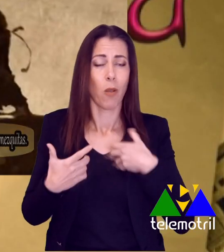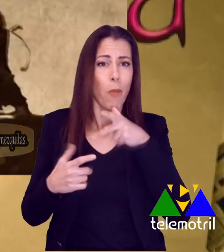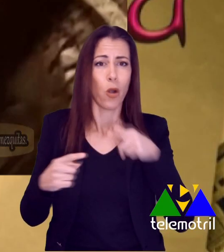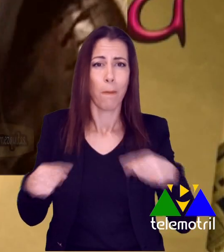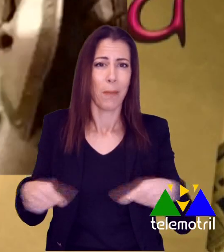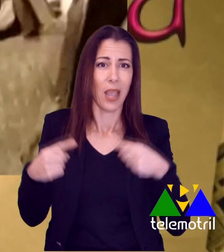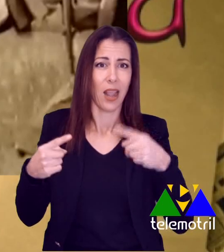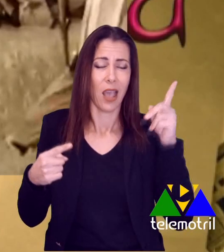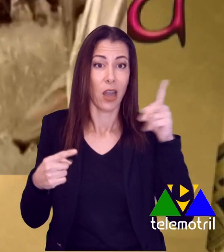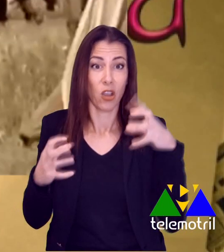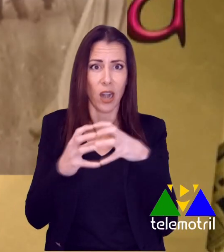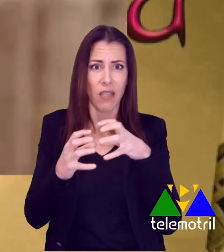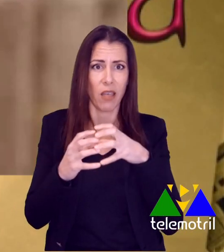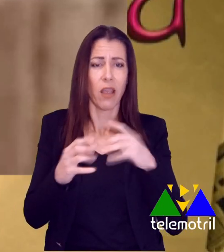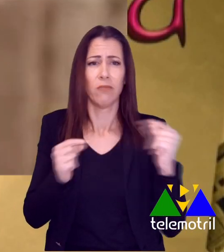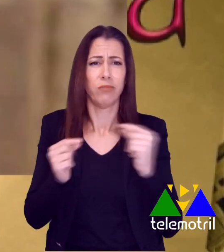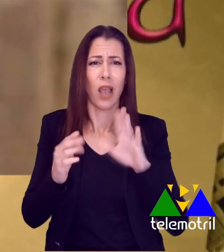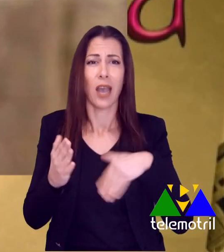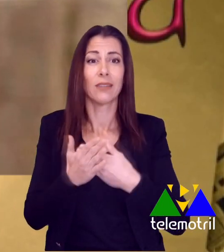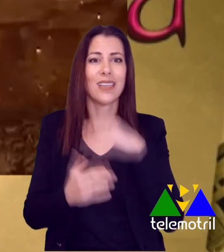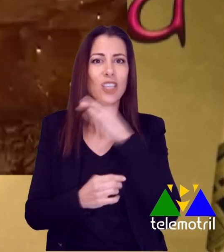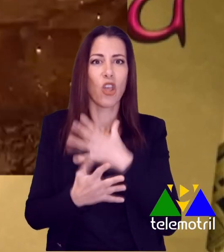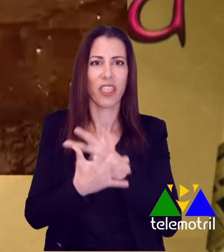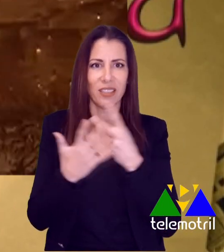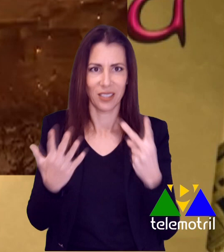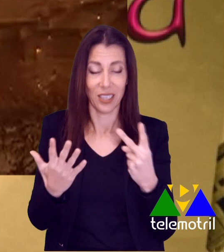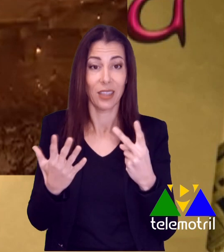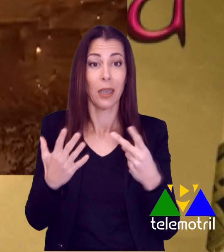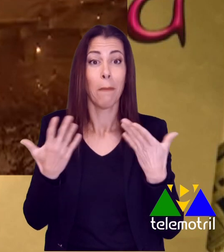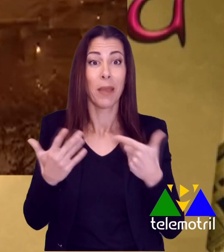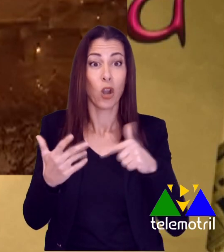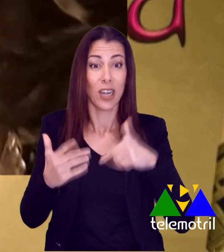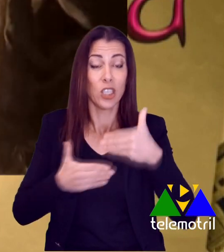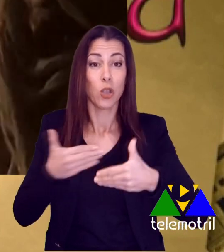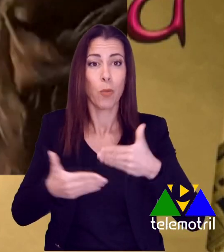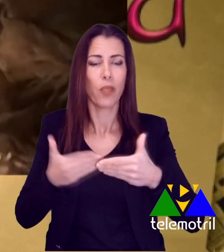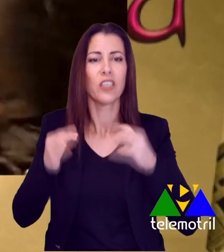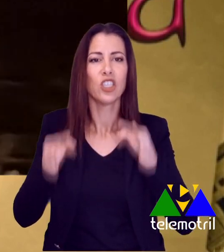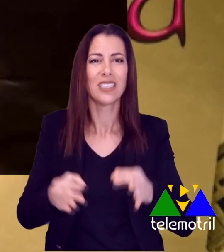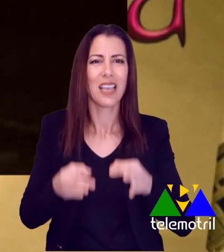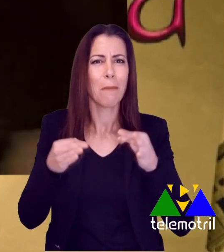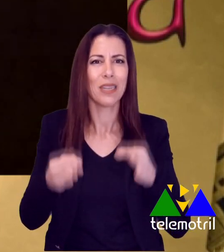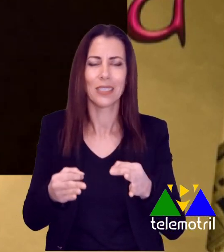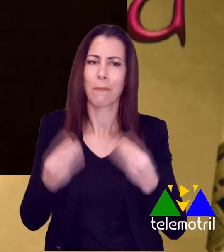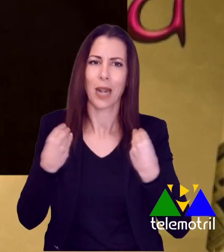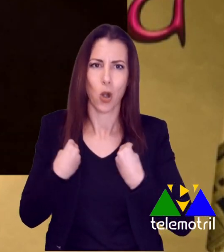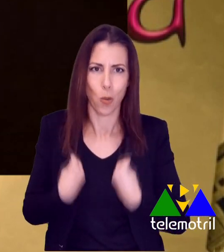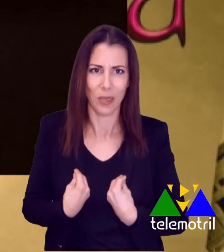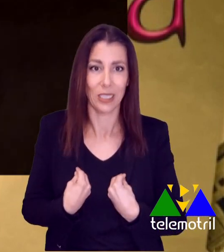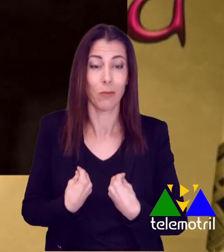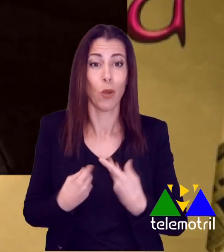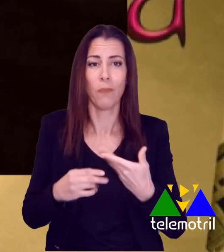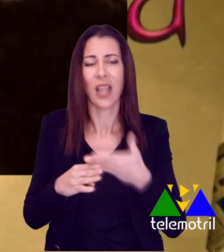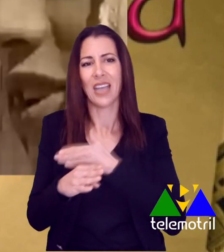con los granadinos de pleito hasta el siglo XVII. Y en ese proceso siempre pasa lo mismo.